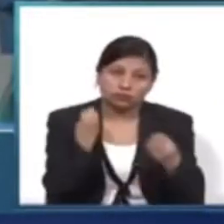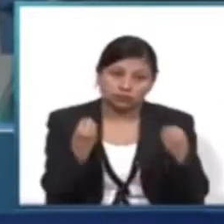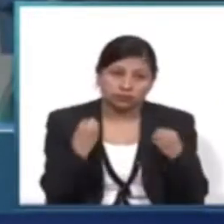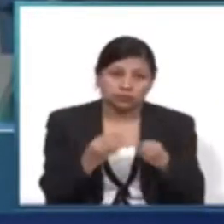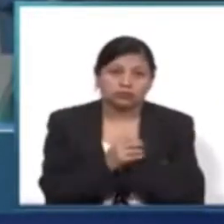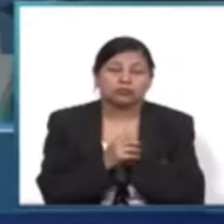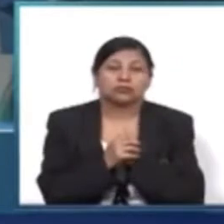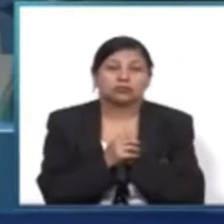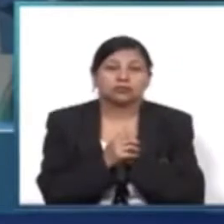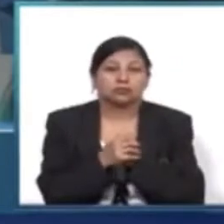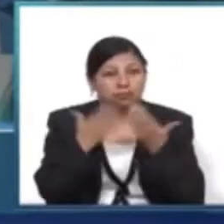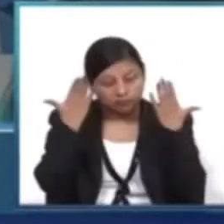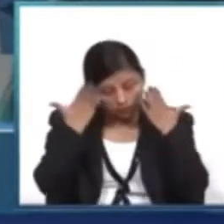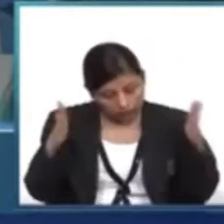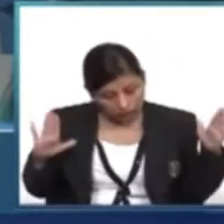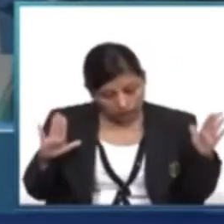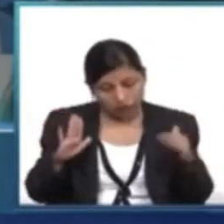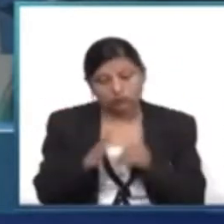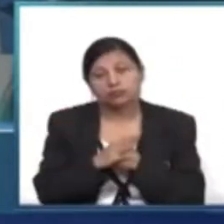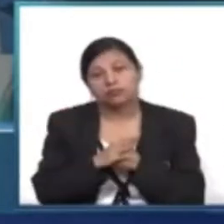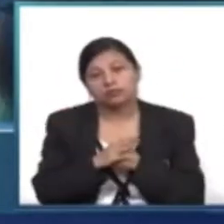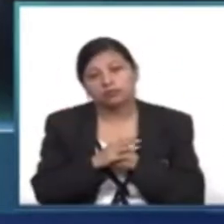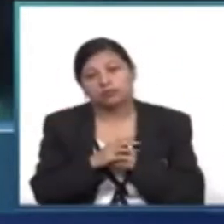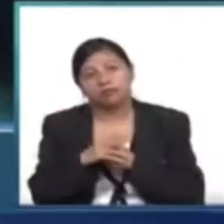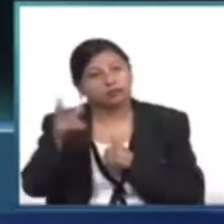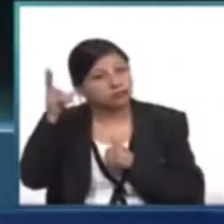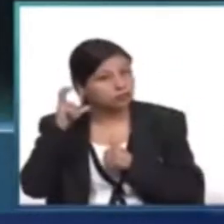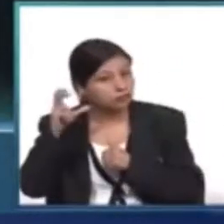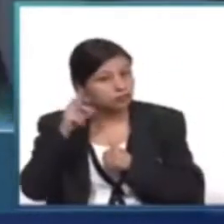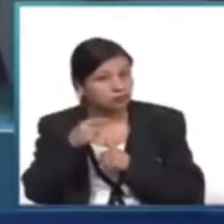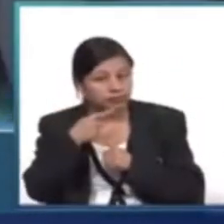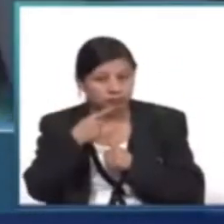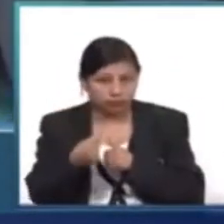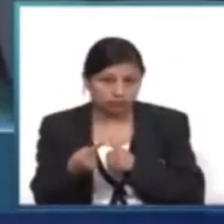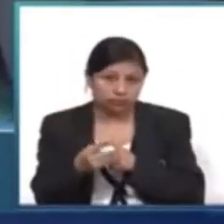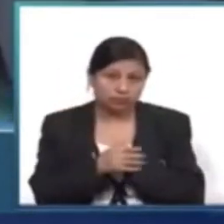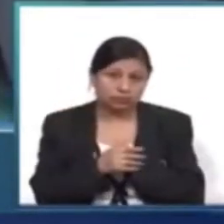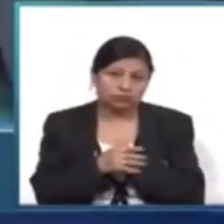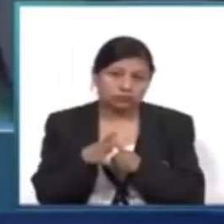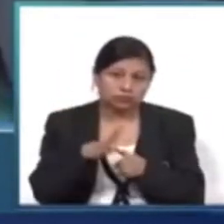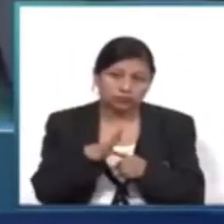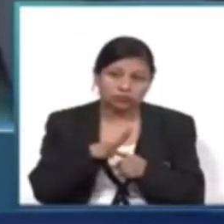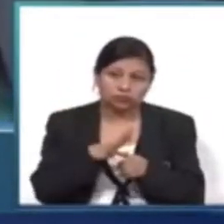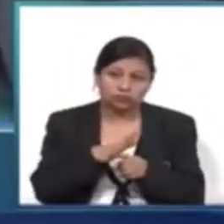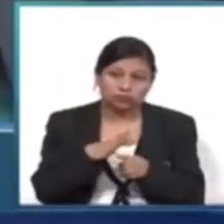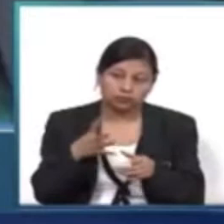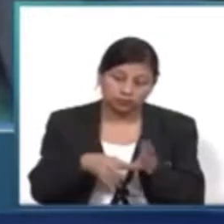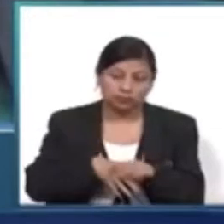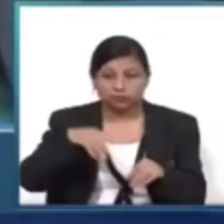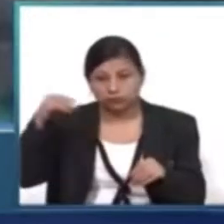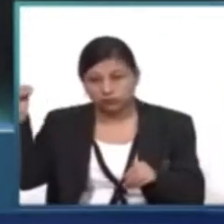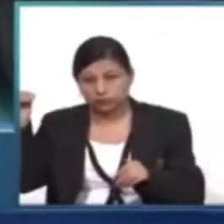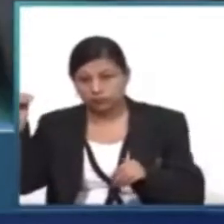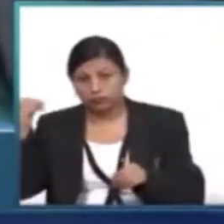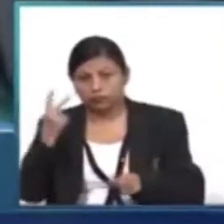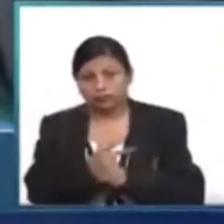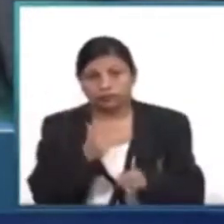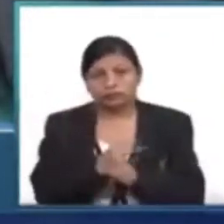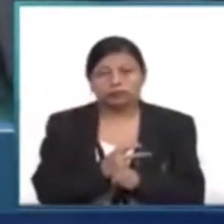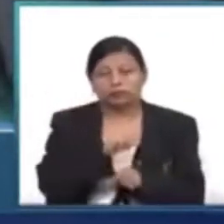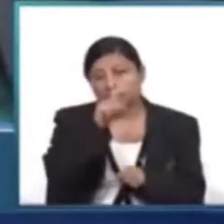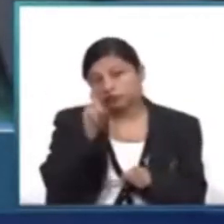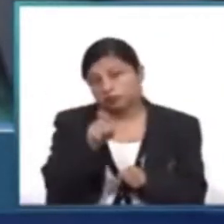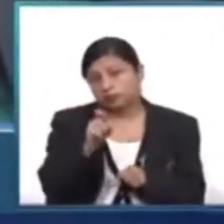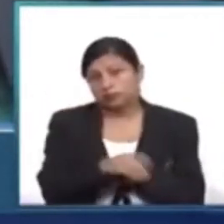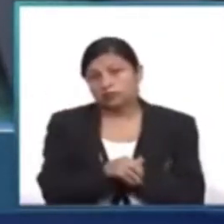y no sé, pensamos o por lo menos hemos escuchado que esa es por la tendencia que nos queremos ir aquí en Guatemala. Mi pregunta